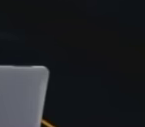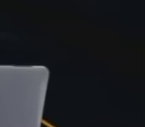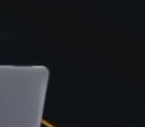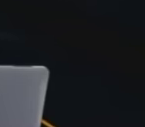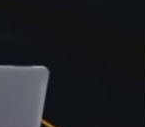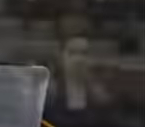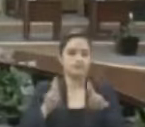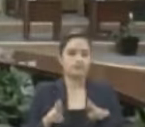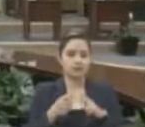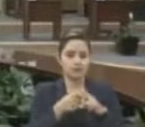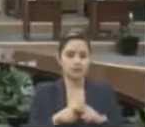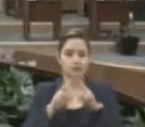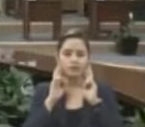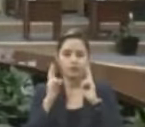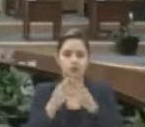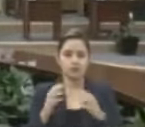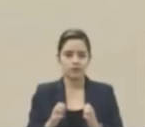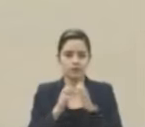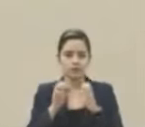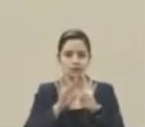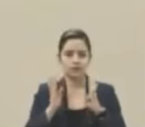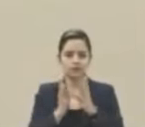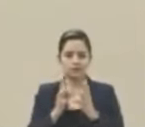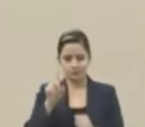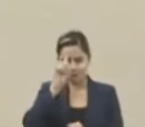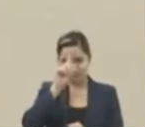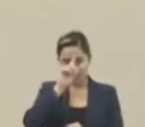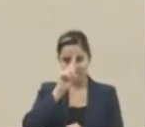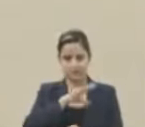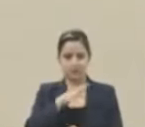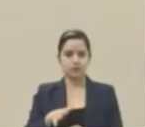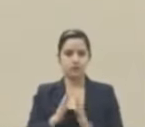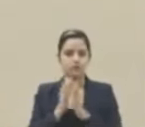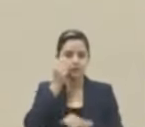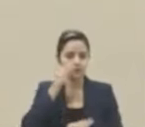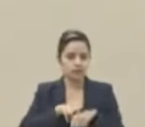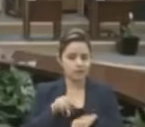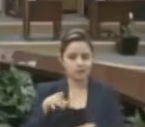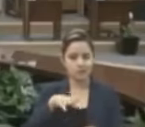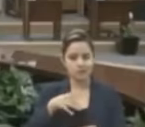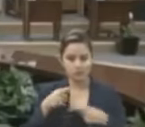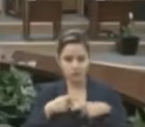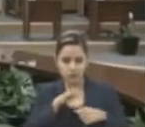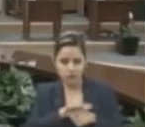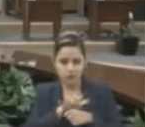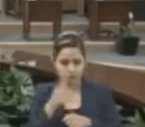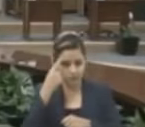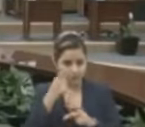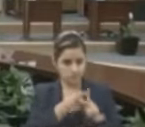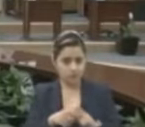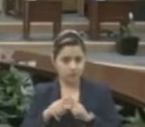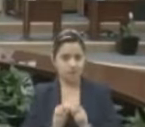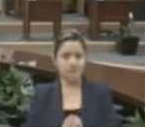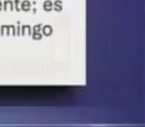fecha programada es el domingo 10 de abril. ¿Por qué el domingo 10 de abril y no el 27 de marzo? Por la